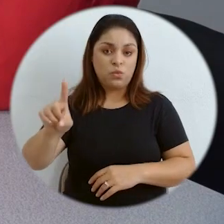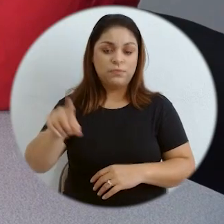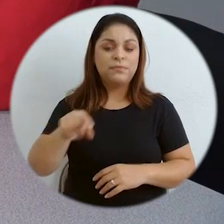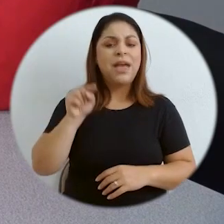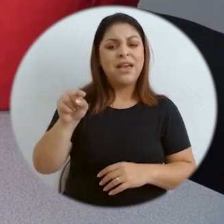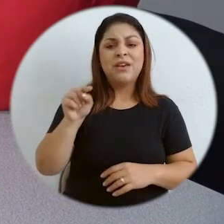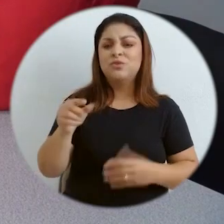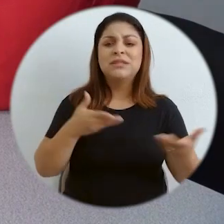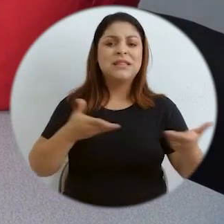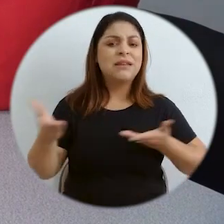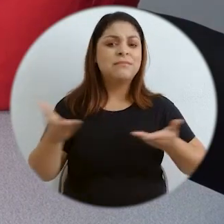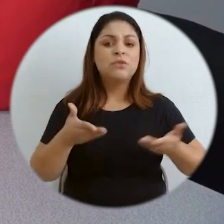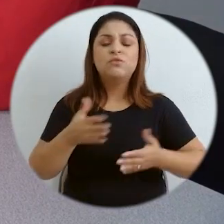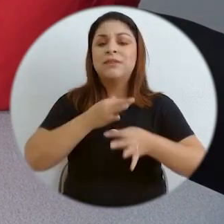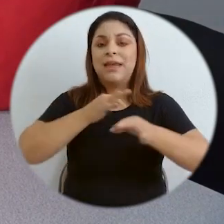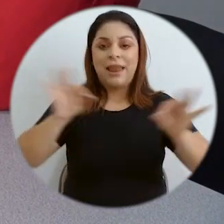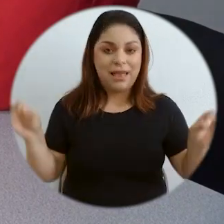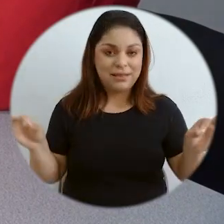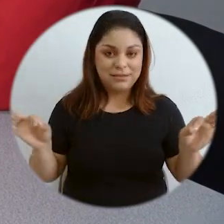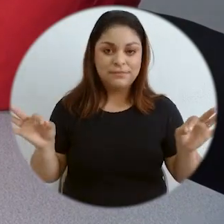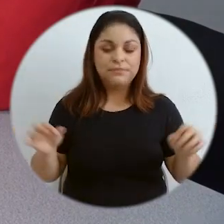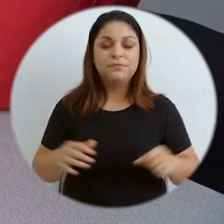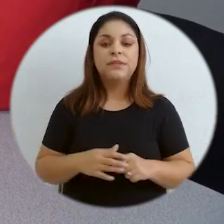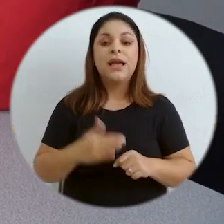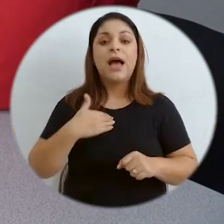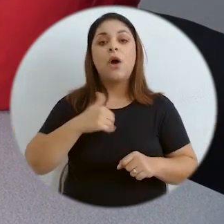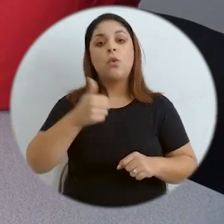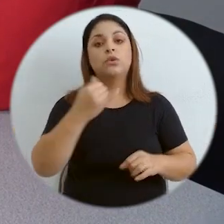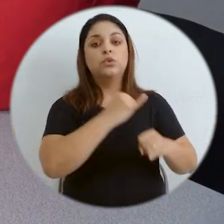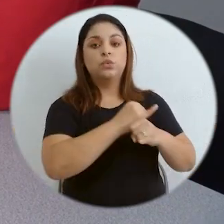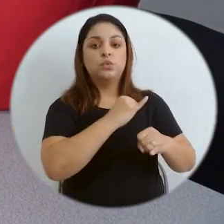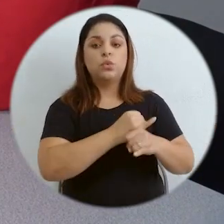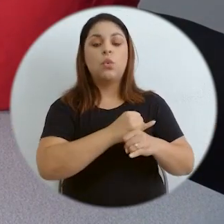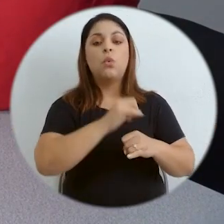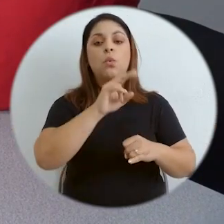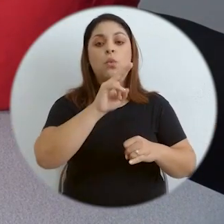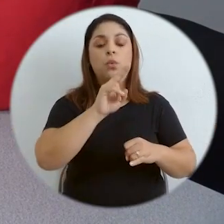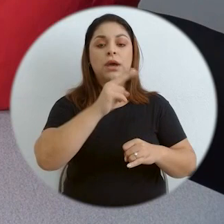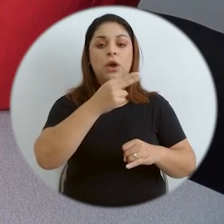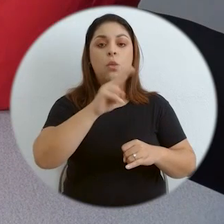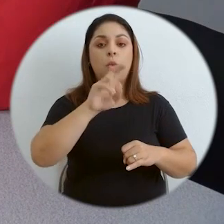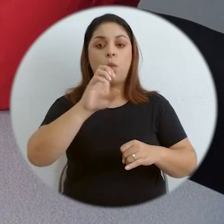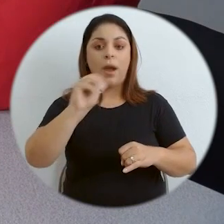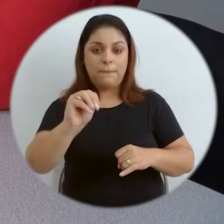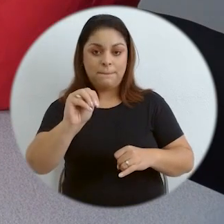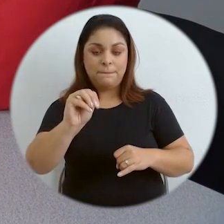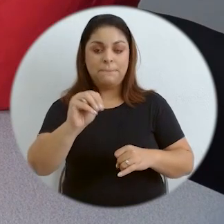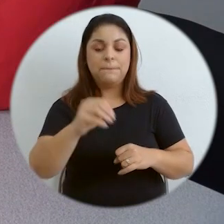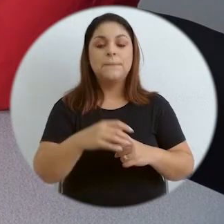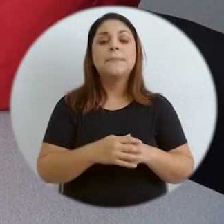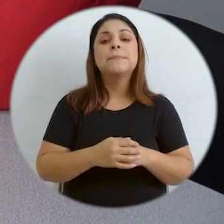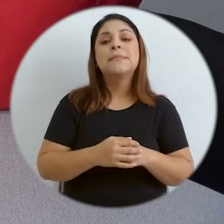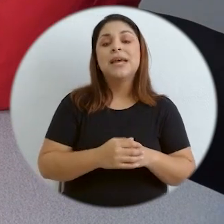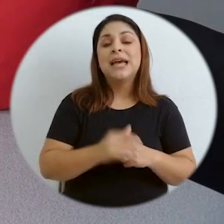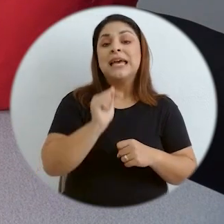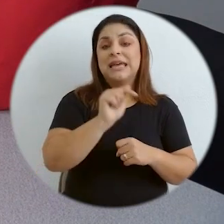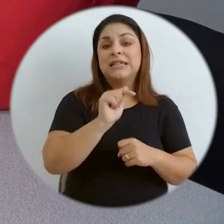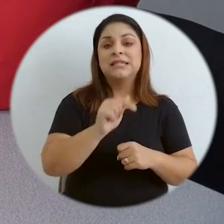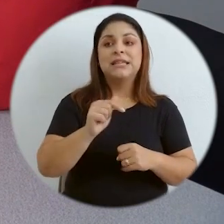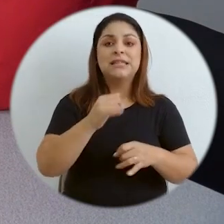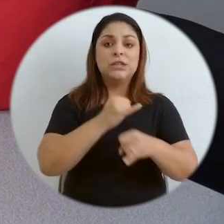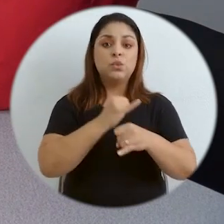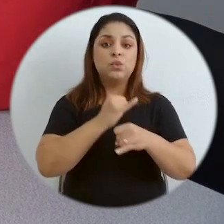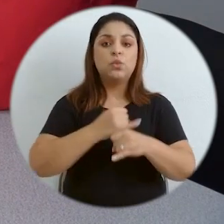2273-0381. Todos estos son servicios gratuitos. Después tenemos el Instituto WEM, que es el Instituto de Masculinidad. Es